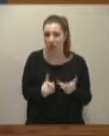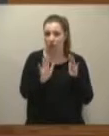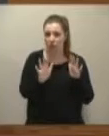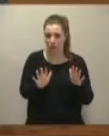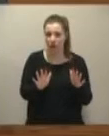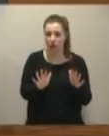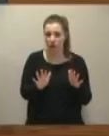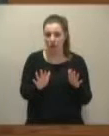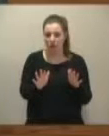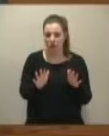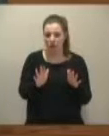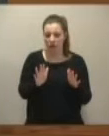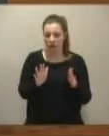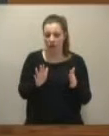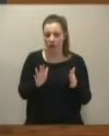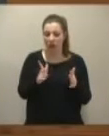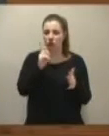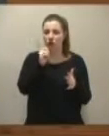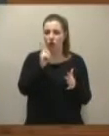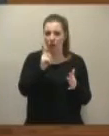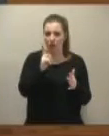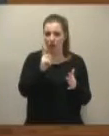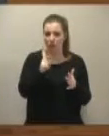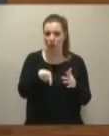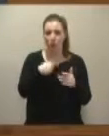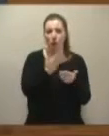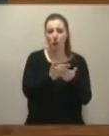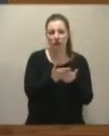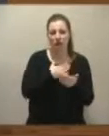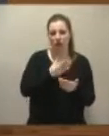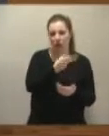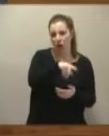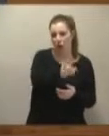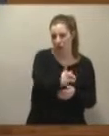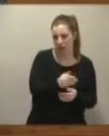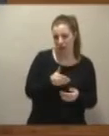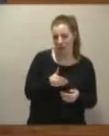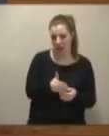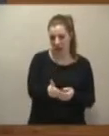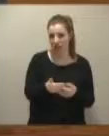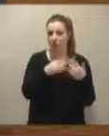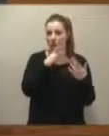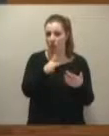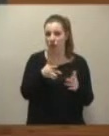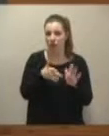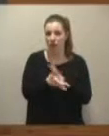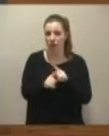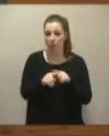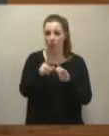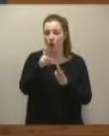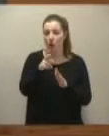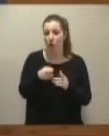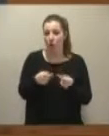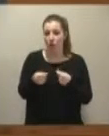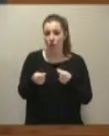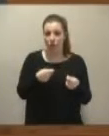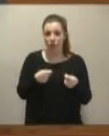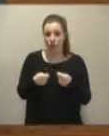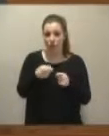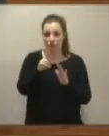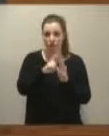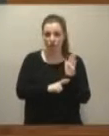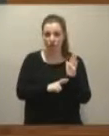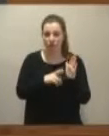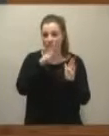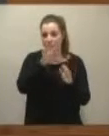que van más allá de la literalidad de su propuesta, porque de hecho configura un régimen de ejercicio de la función representativa a los